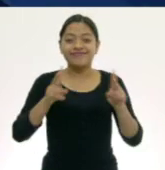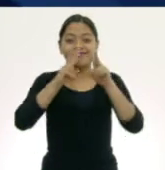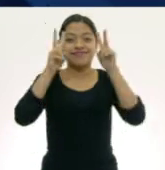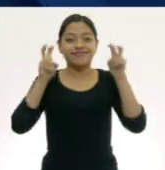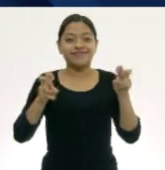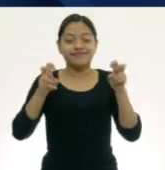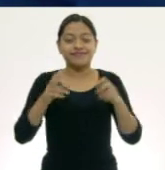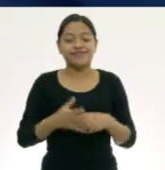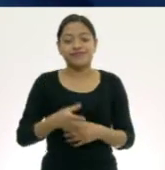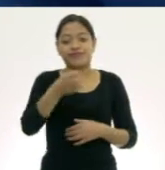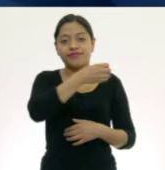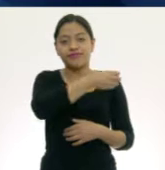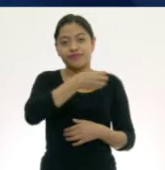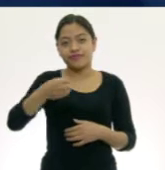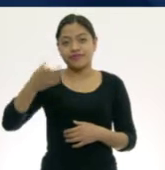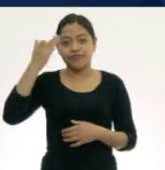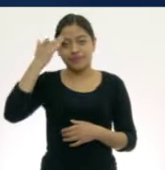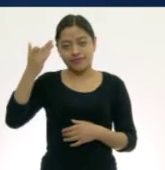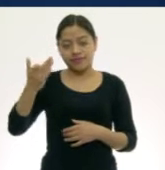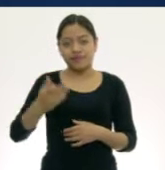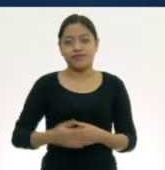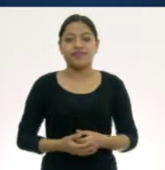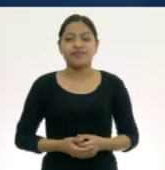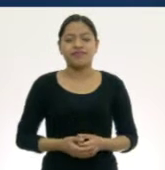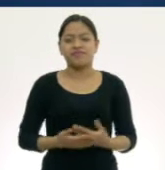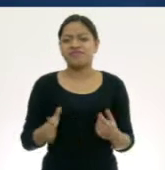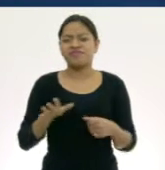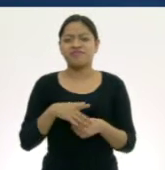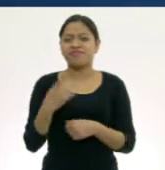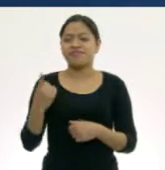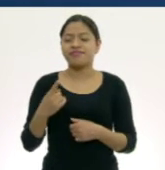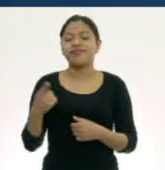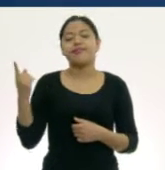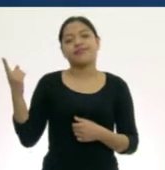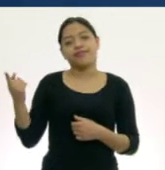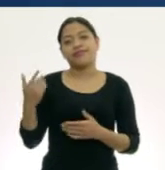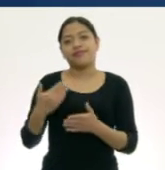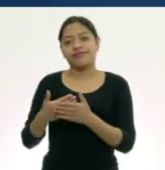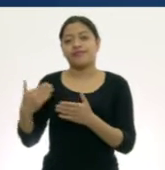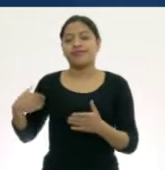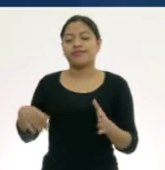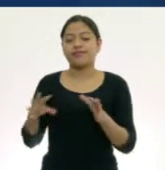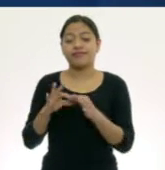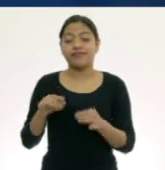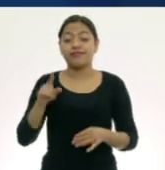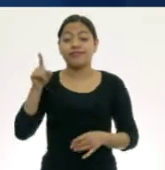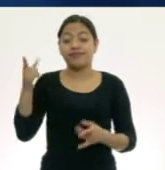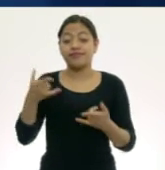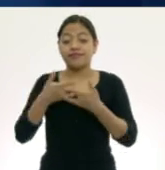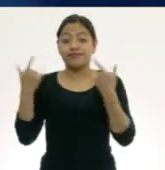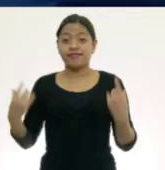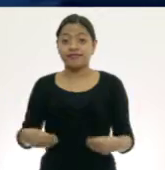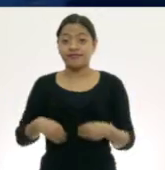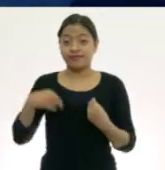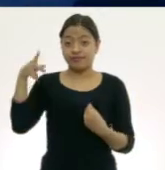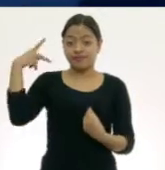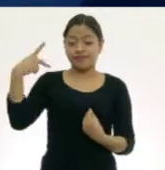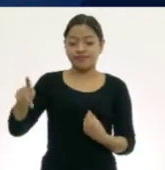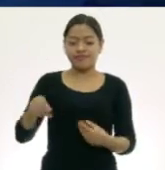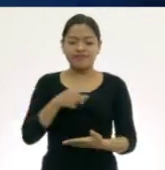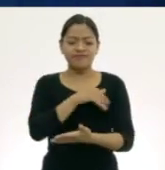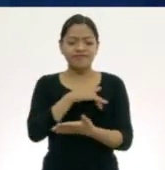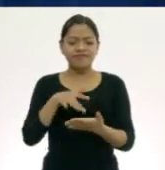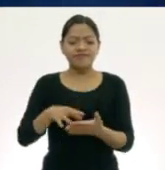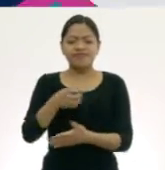tema del orden cronológico, porque María nos comentó que de repente le costaba un poquito de trabajo